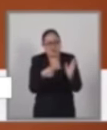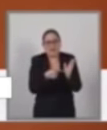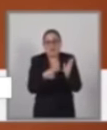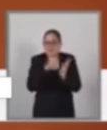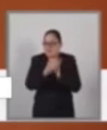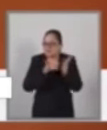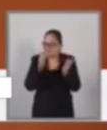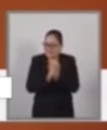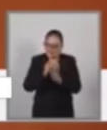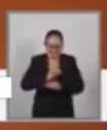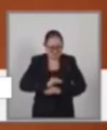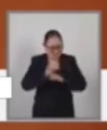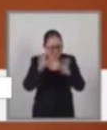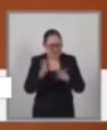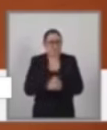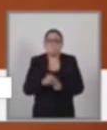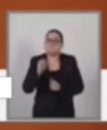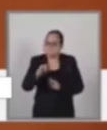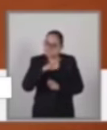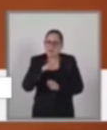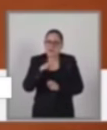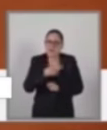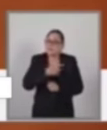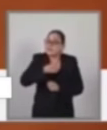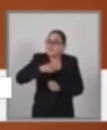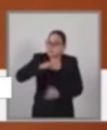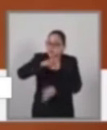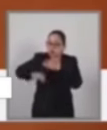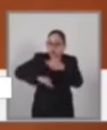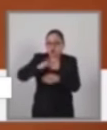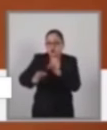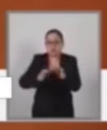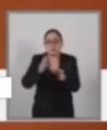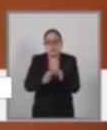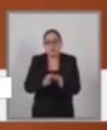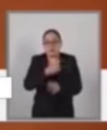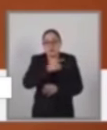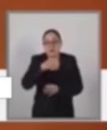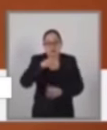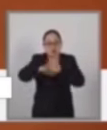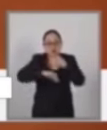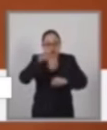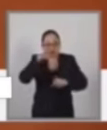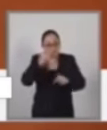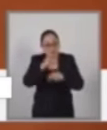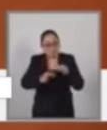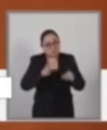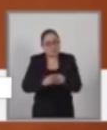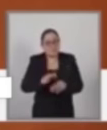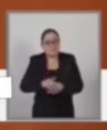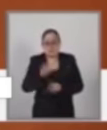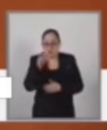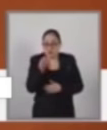se calificara de esa manera tan impropia a ningún funcionario público, a ningún servidor de la nación. Lo que sí